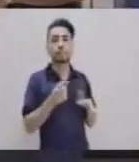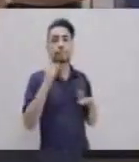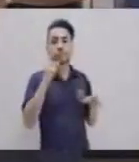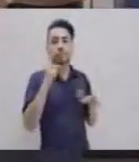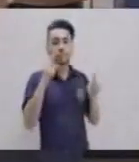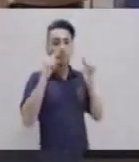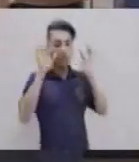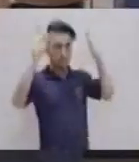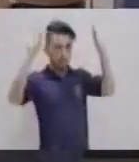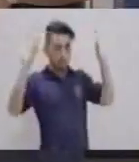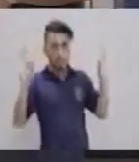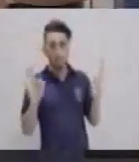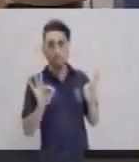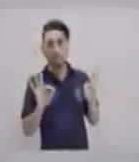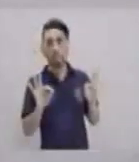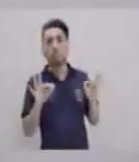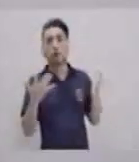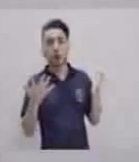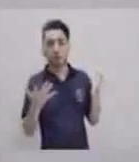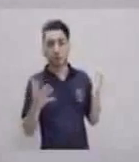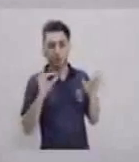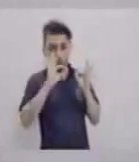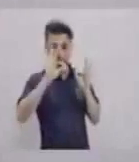una asíntota